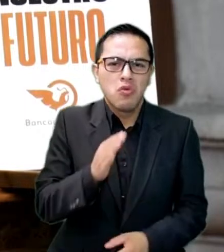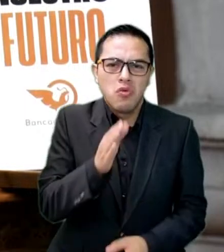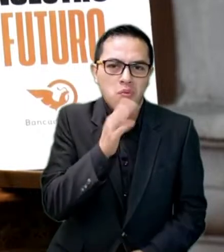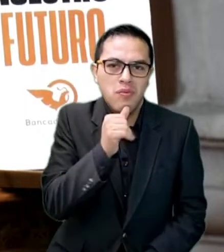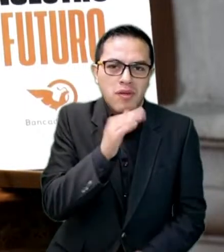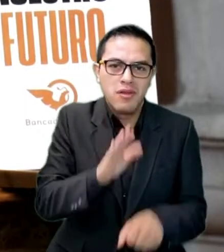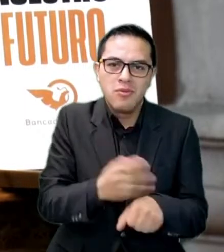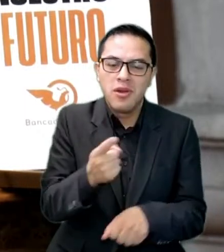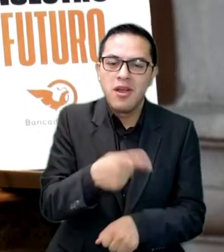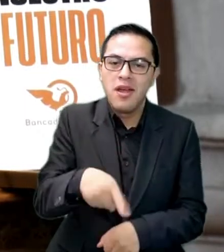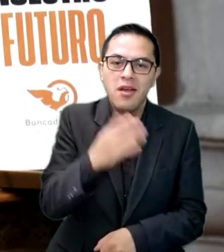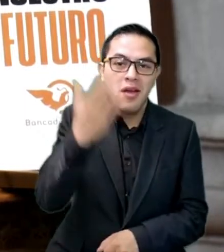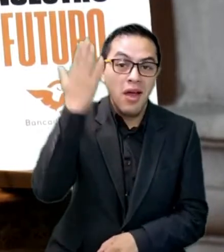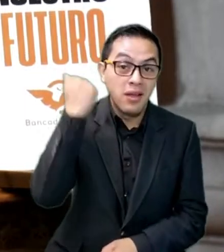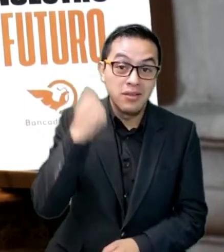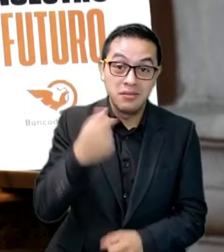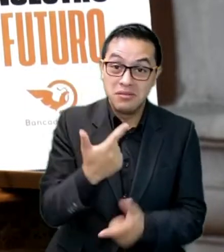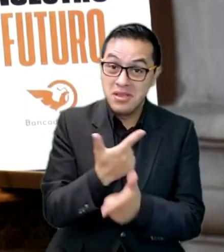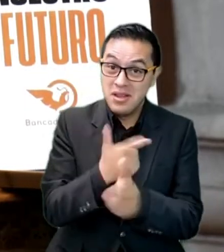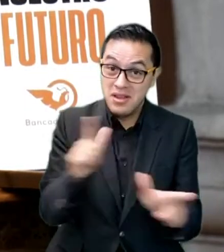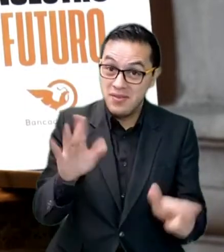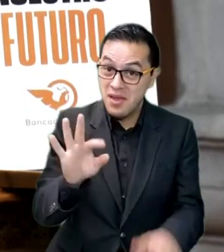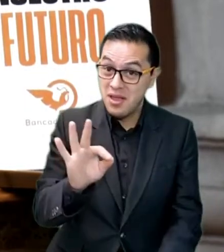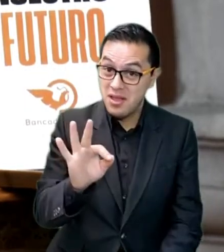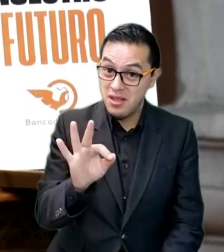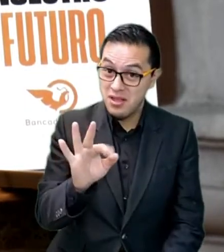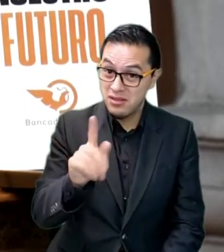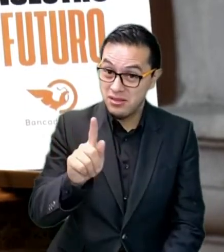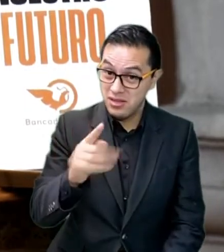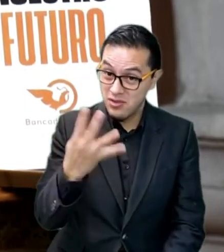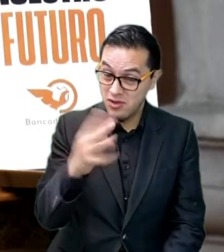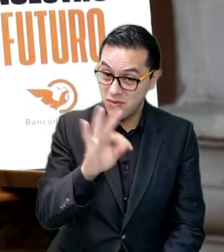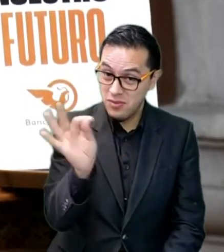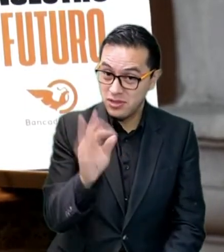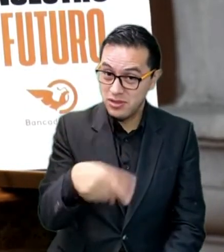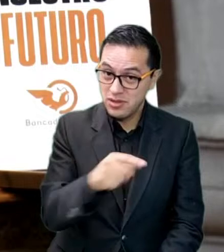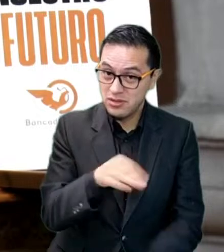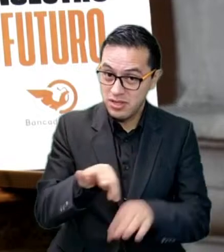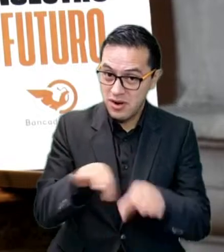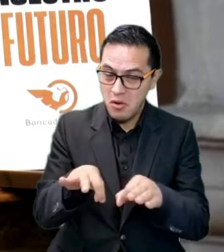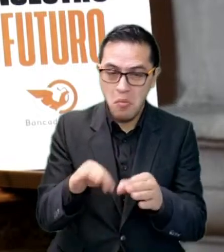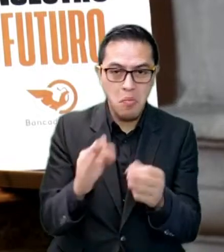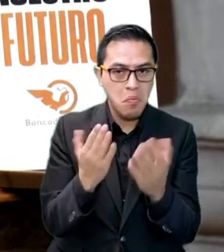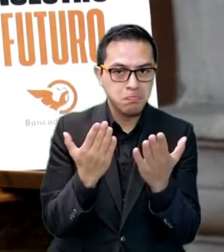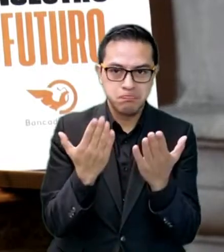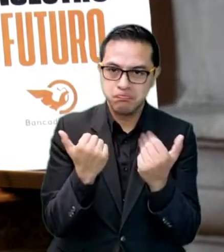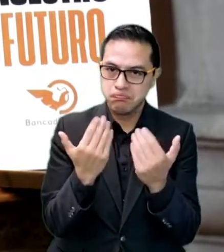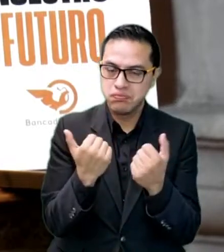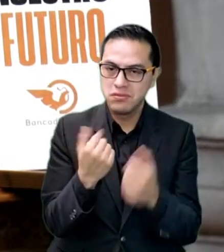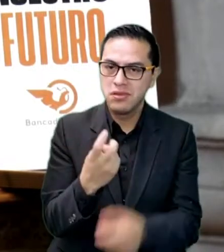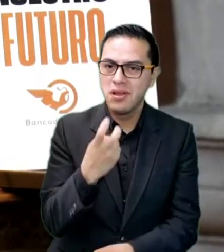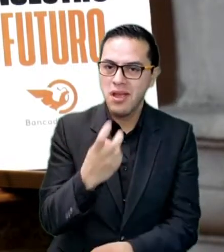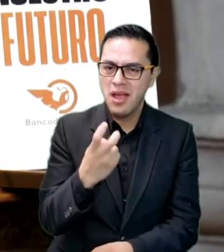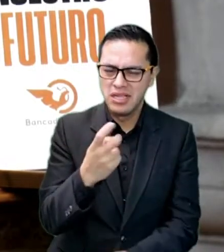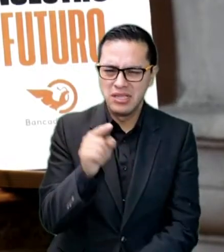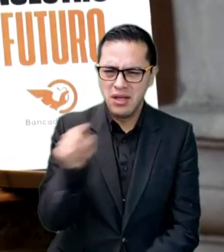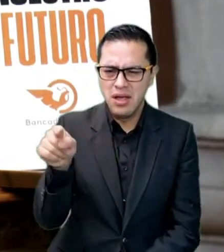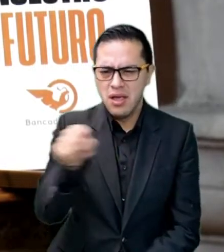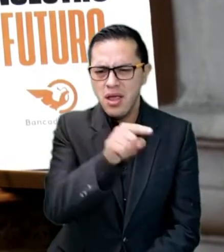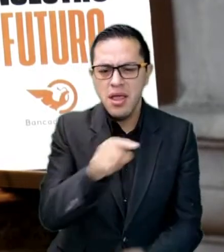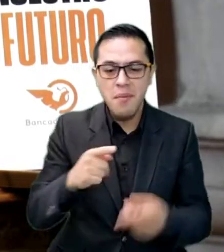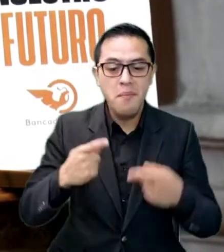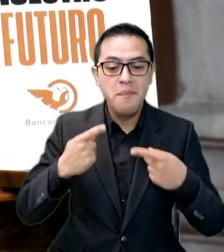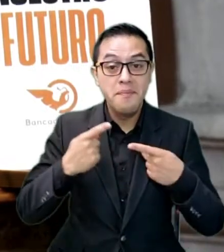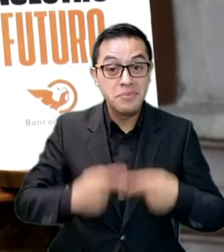no contaba con un ingreso fijo al momento de su detención? Todos estos casos tienen rostro y